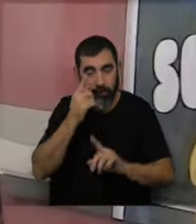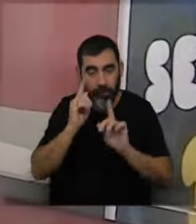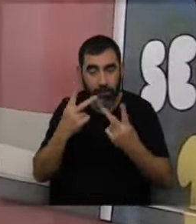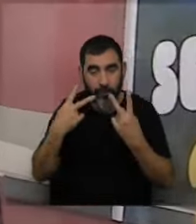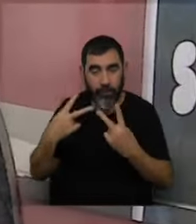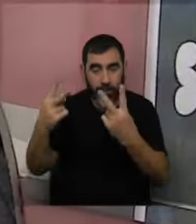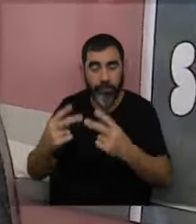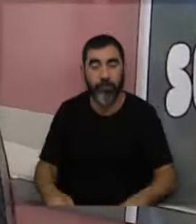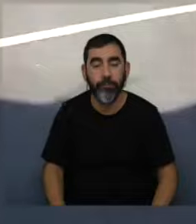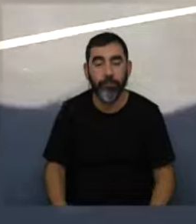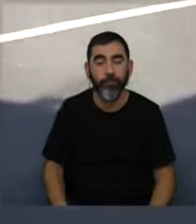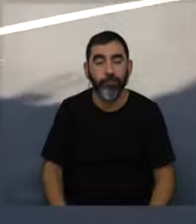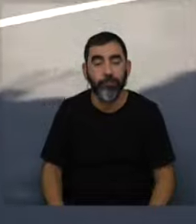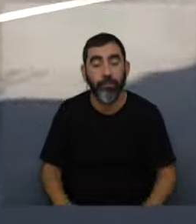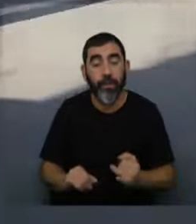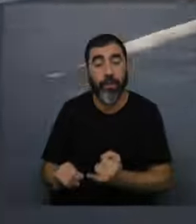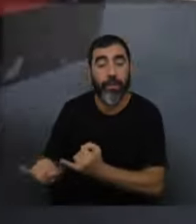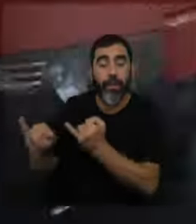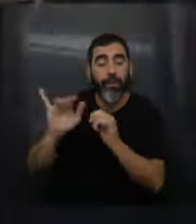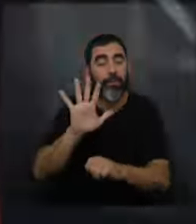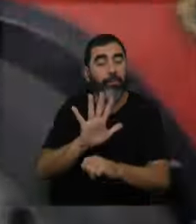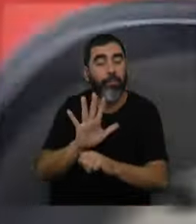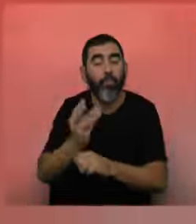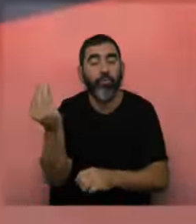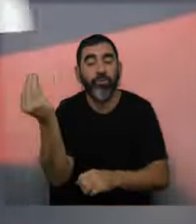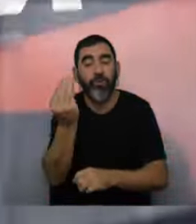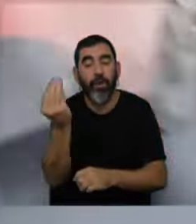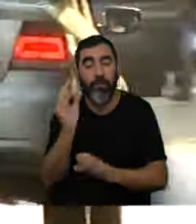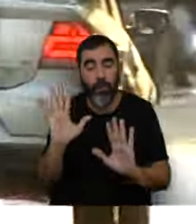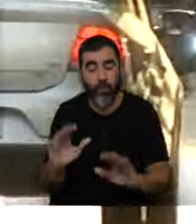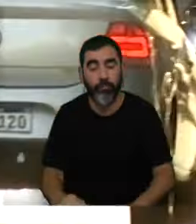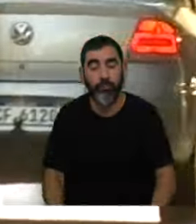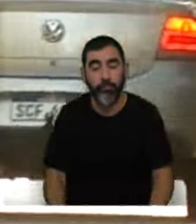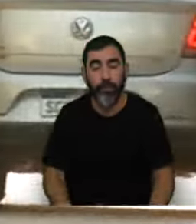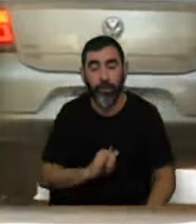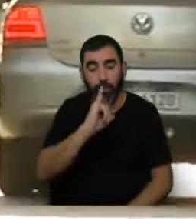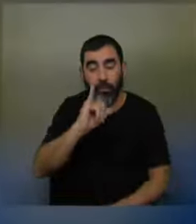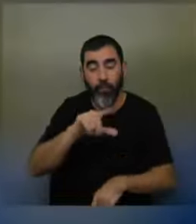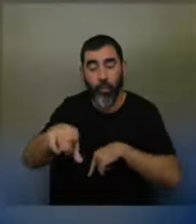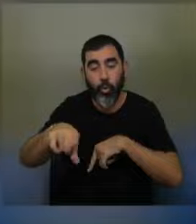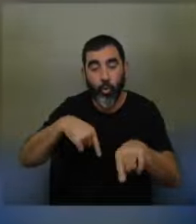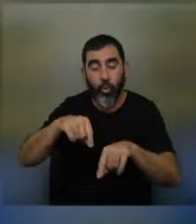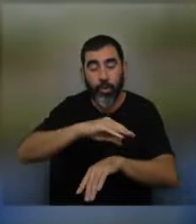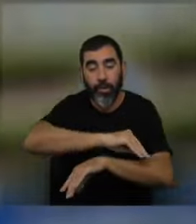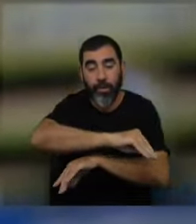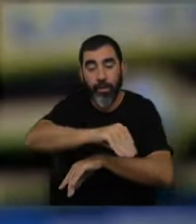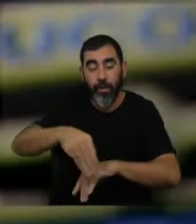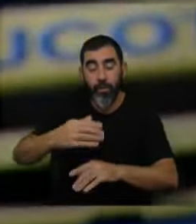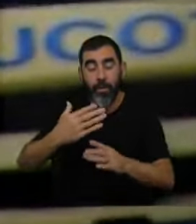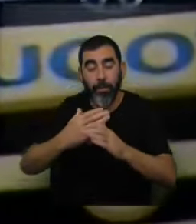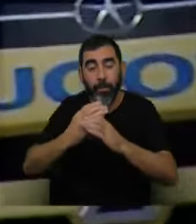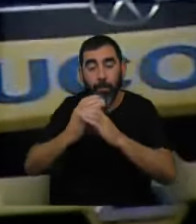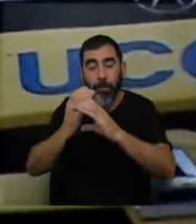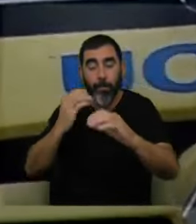interesada en usar durante ese día entonces se va a trabajar como sábado esto lo informó el coordinador del área metropolitana del Ministerio de